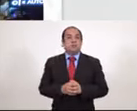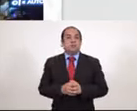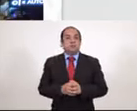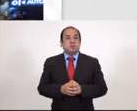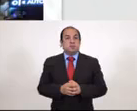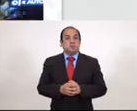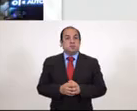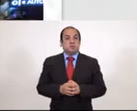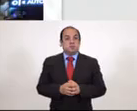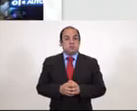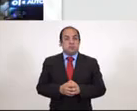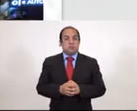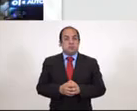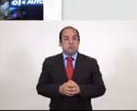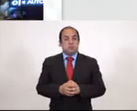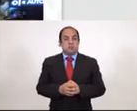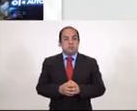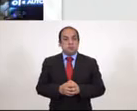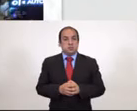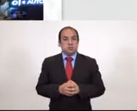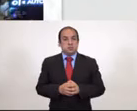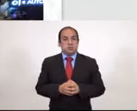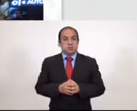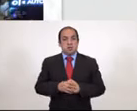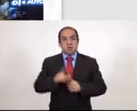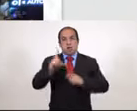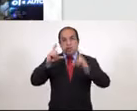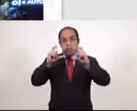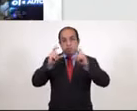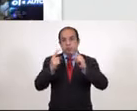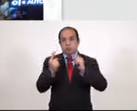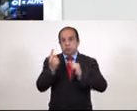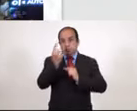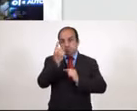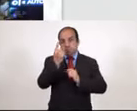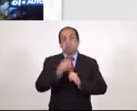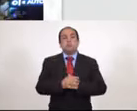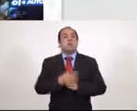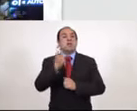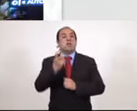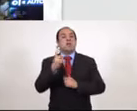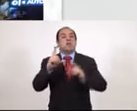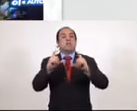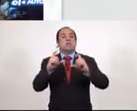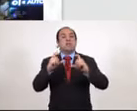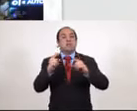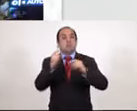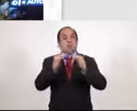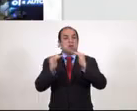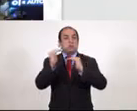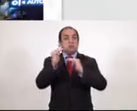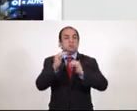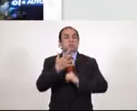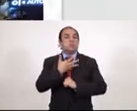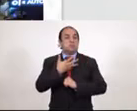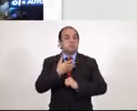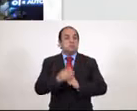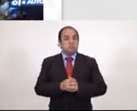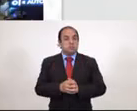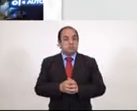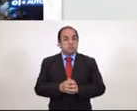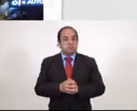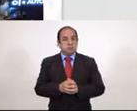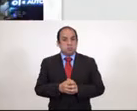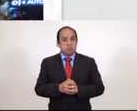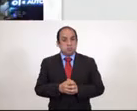carpeta asfáltica, se observa en la fotografía de arriba. Esta fotografía de arriba está